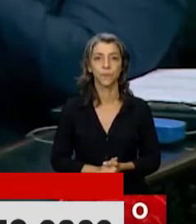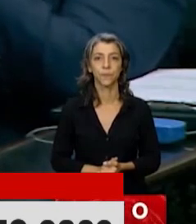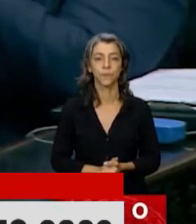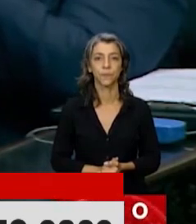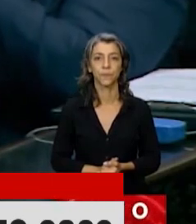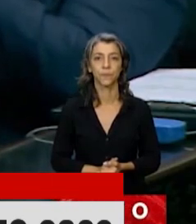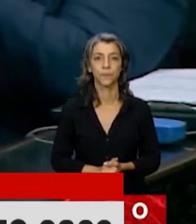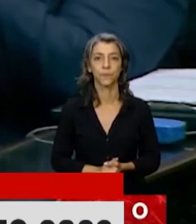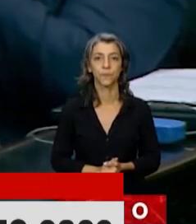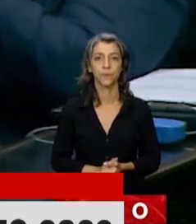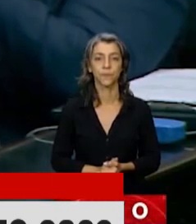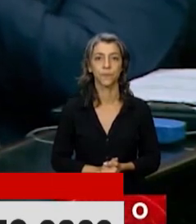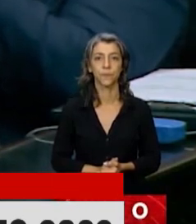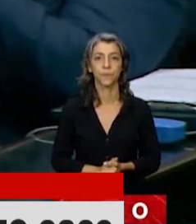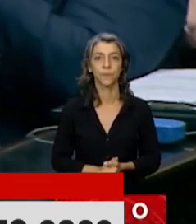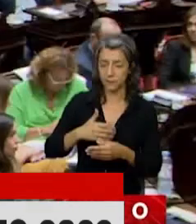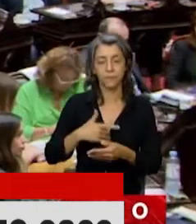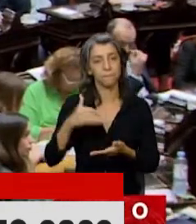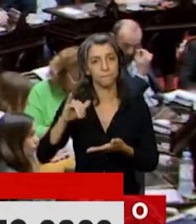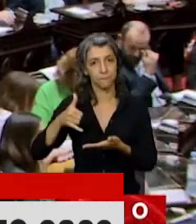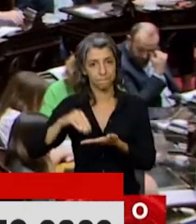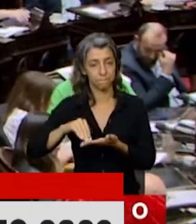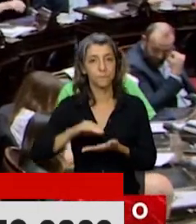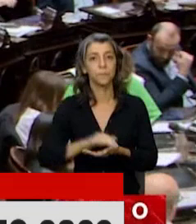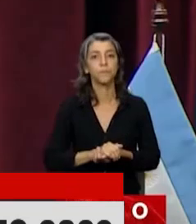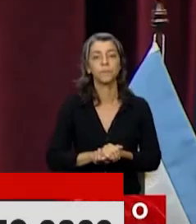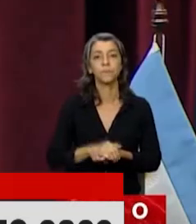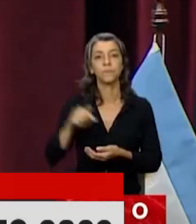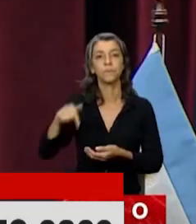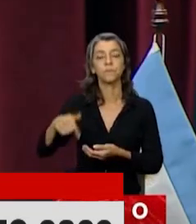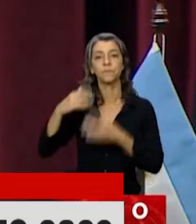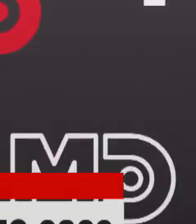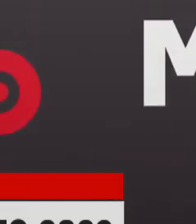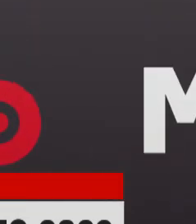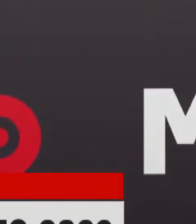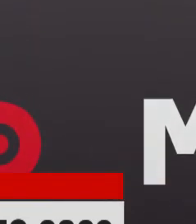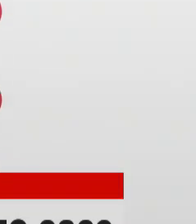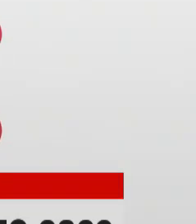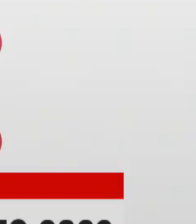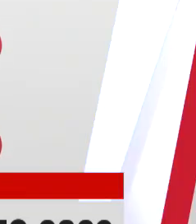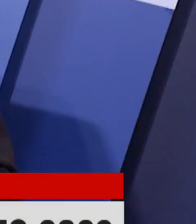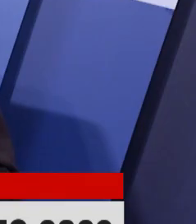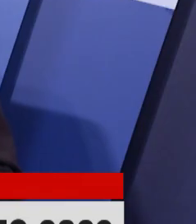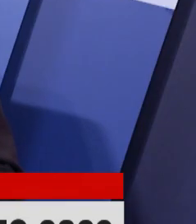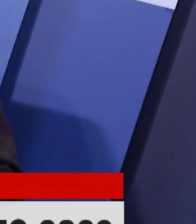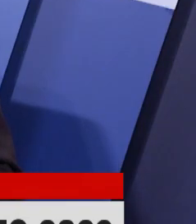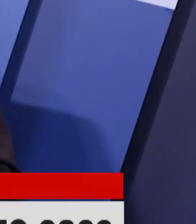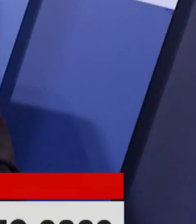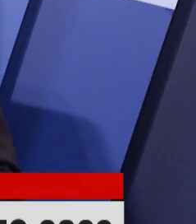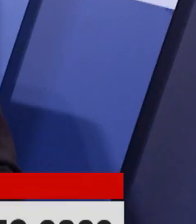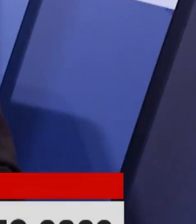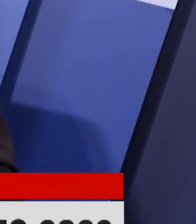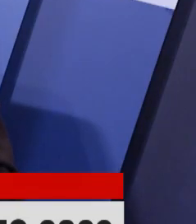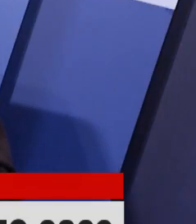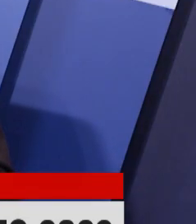Todos ningún trámite legislativo de cierta envergadura como tiene el presupuesto. Vamos a ver ahora un